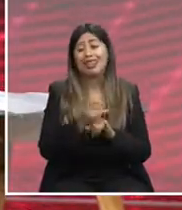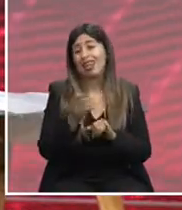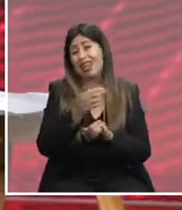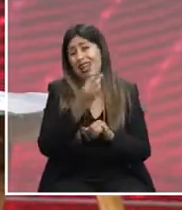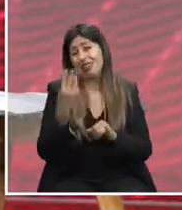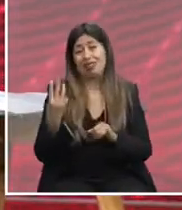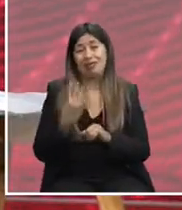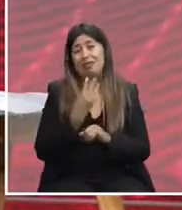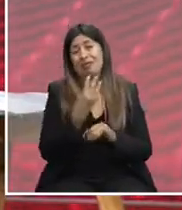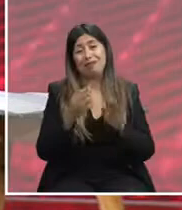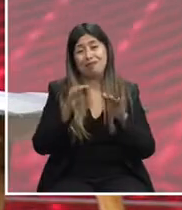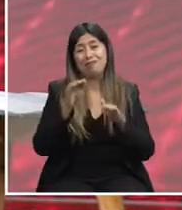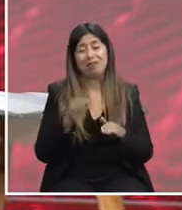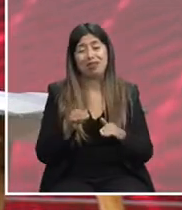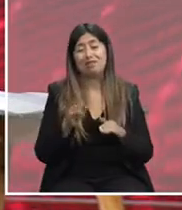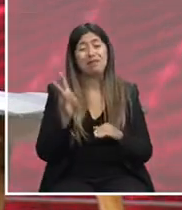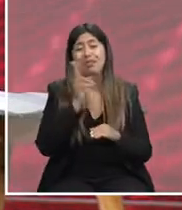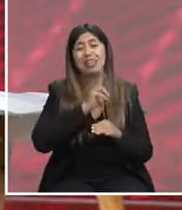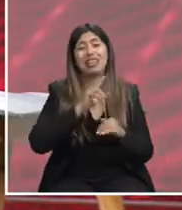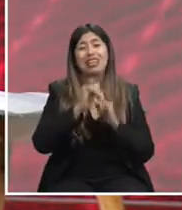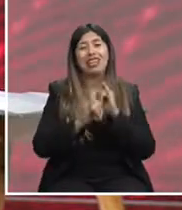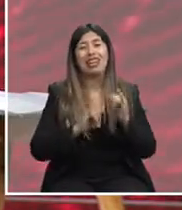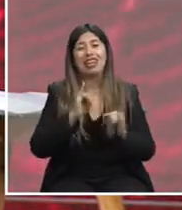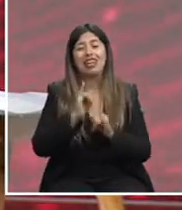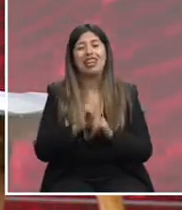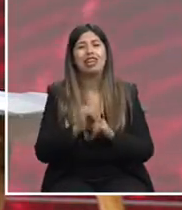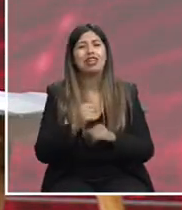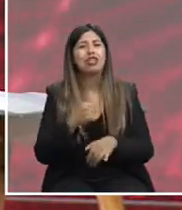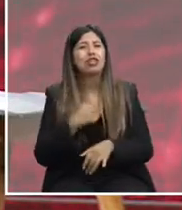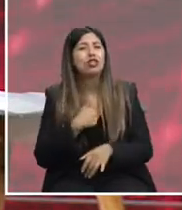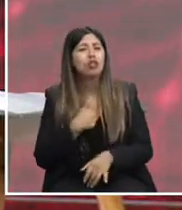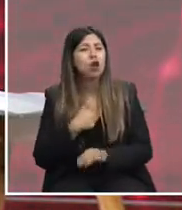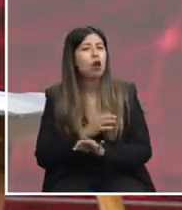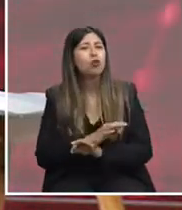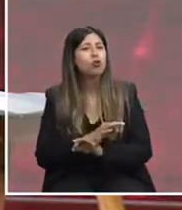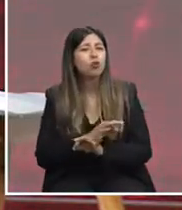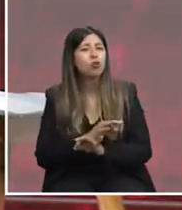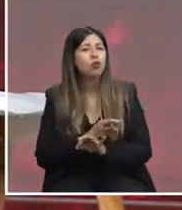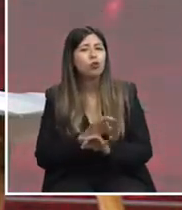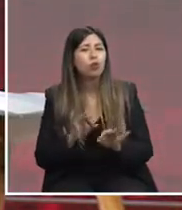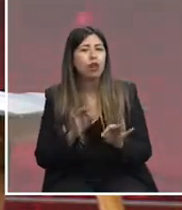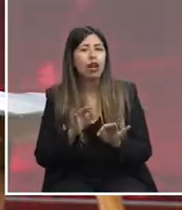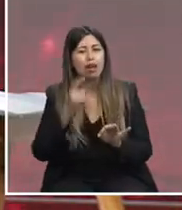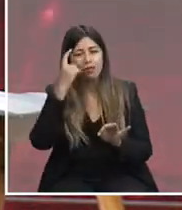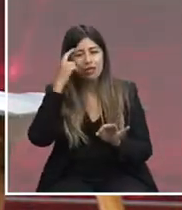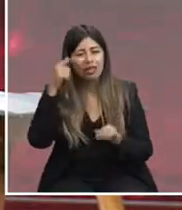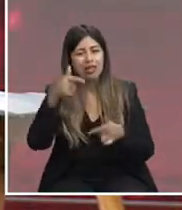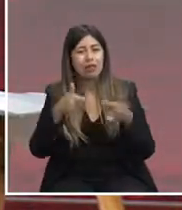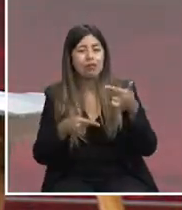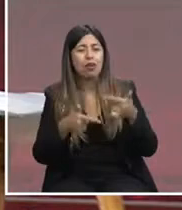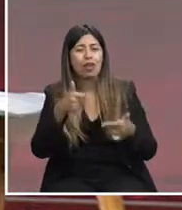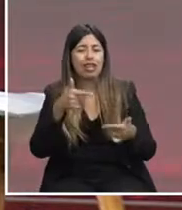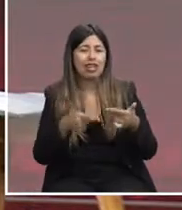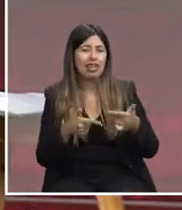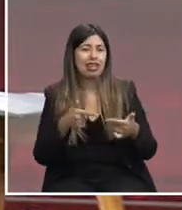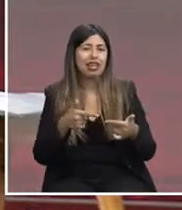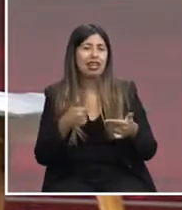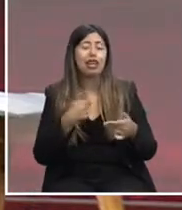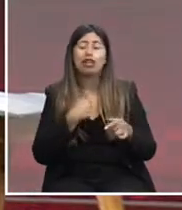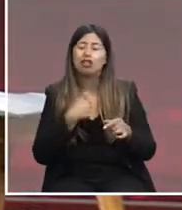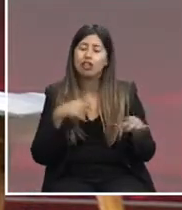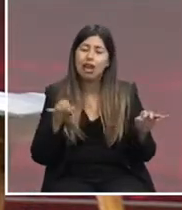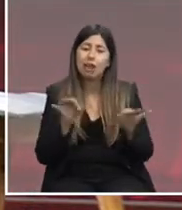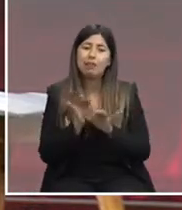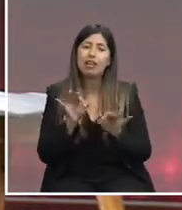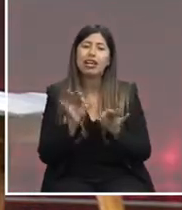tres parejos, digamos, yo no habría creído, no habría definido de esa manera la política. La habría definido de